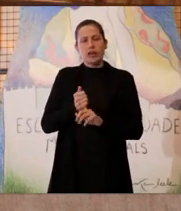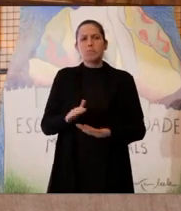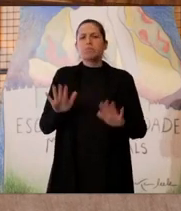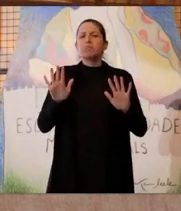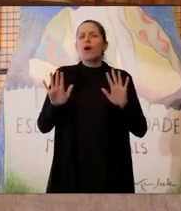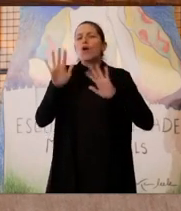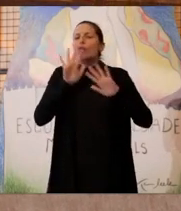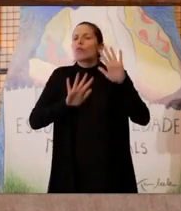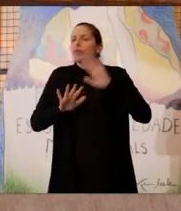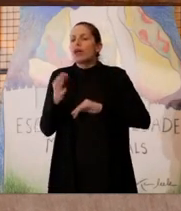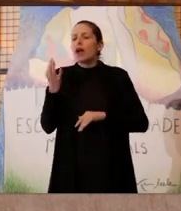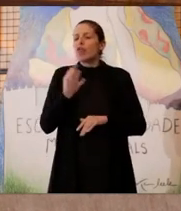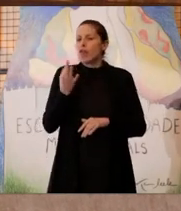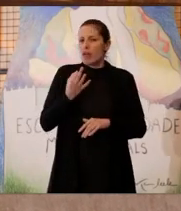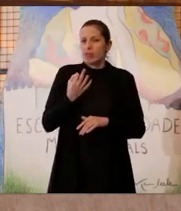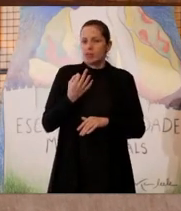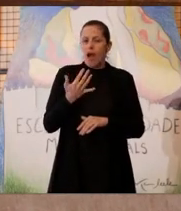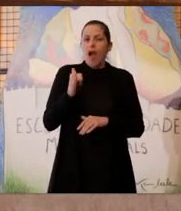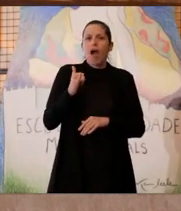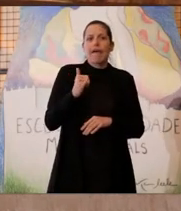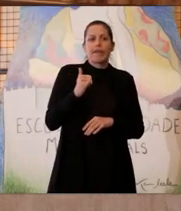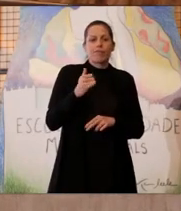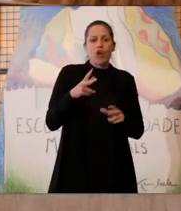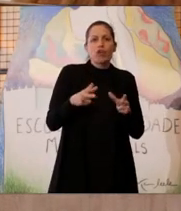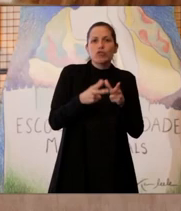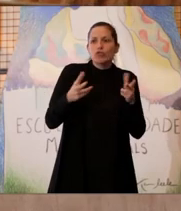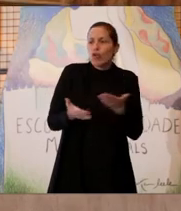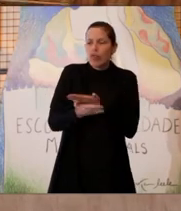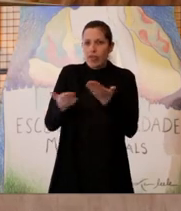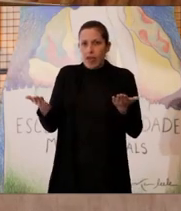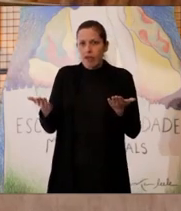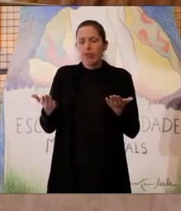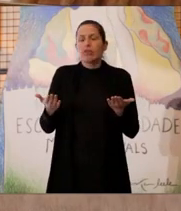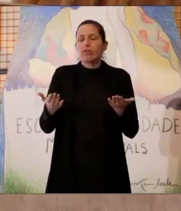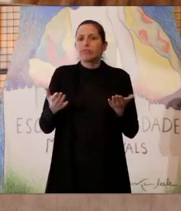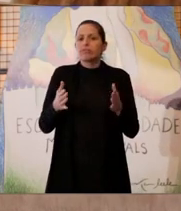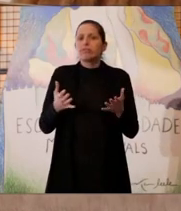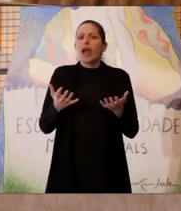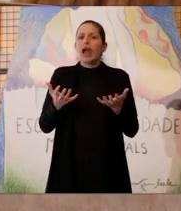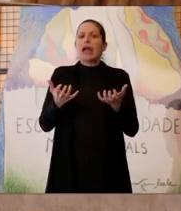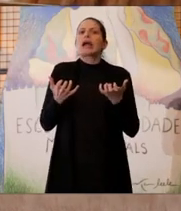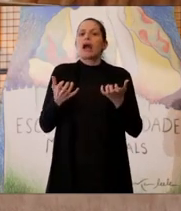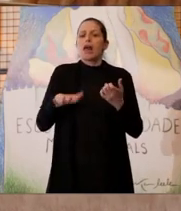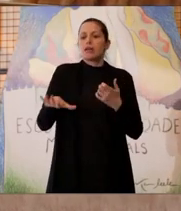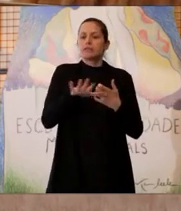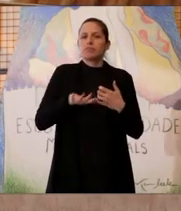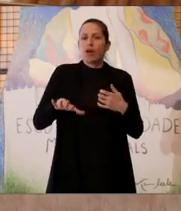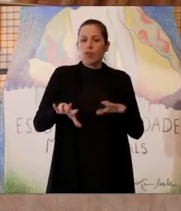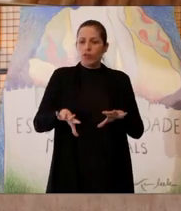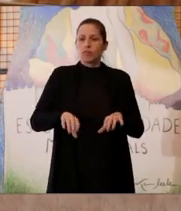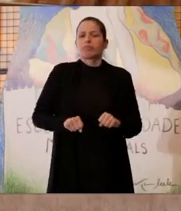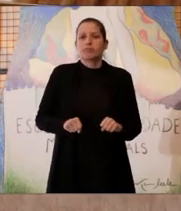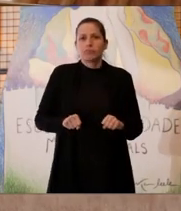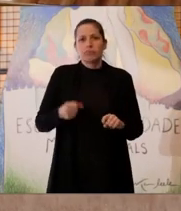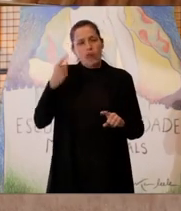vez en muchas sociedades algunos espacios para convertirnos en sujeto y al mismo